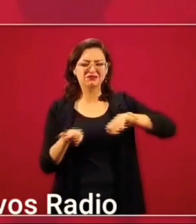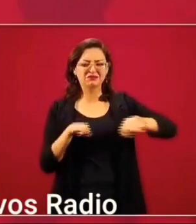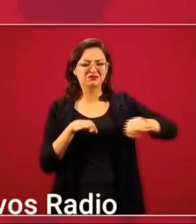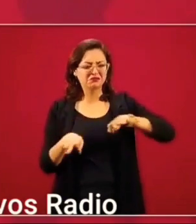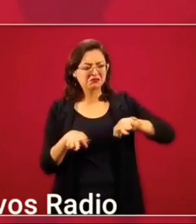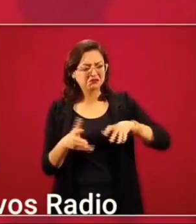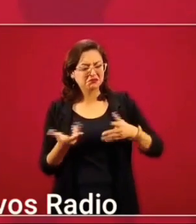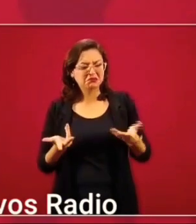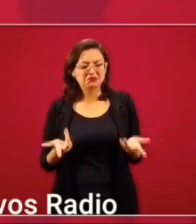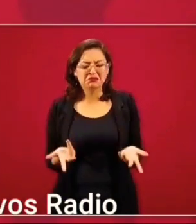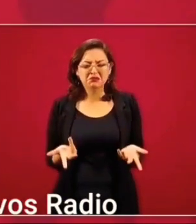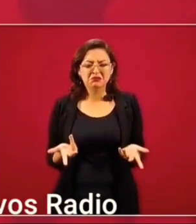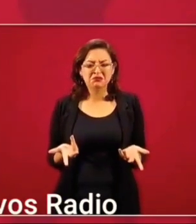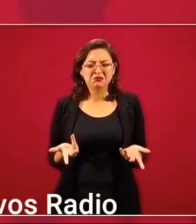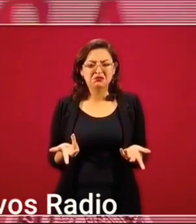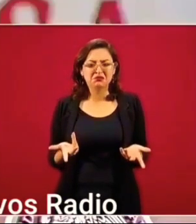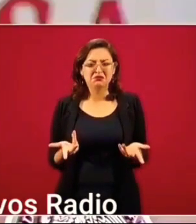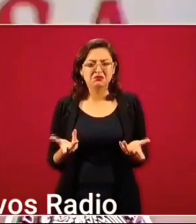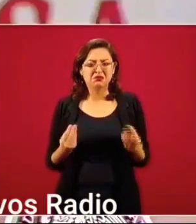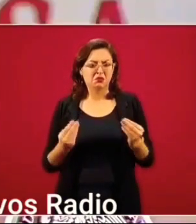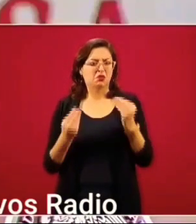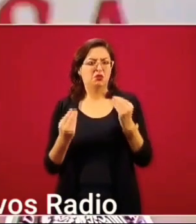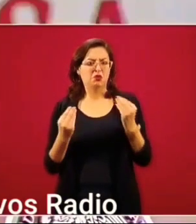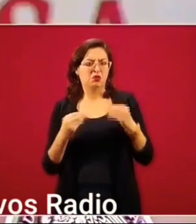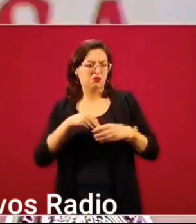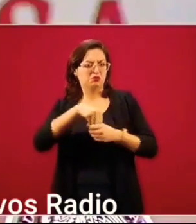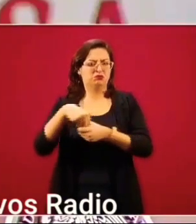para que no se tropiecen.